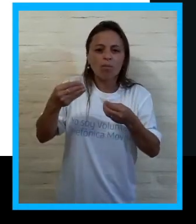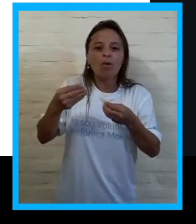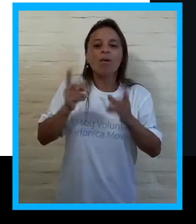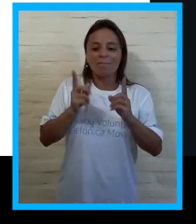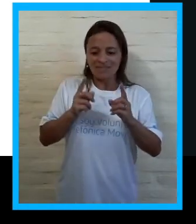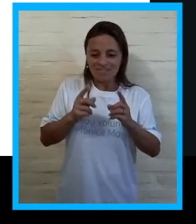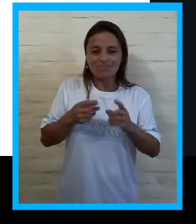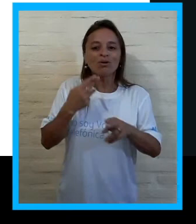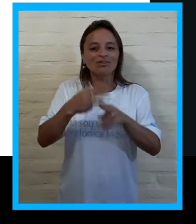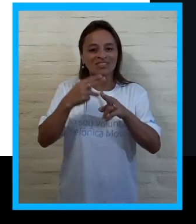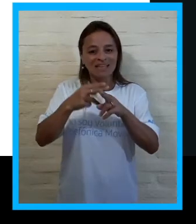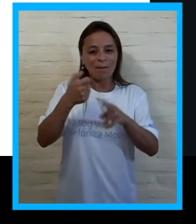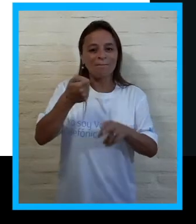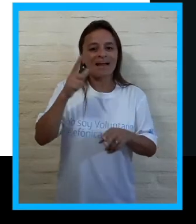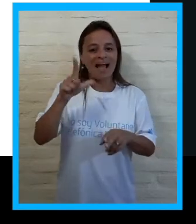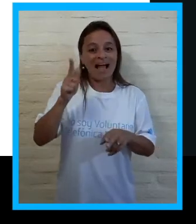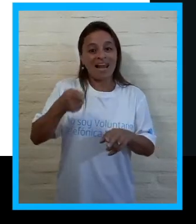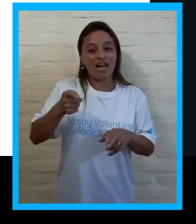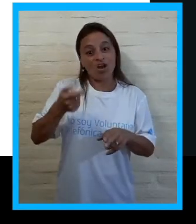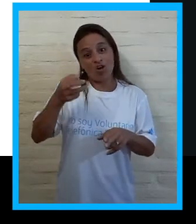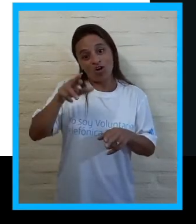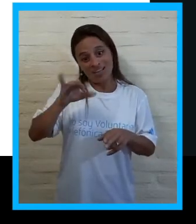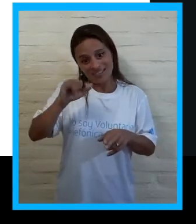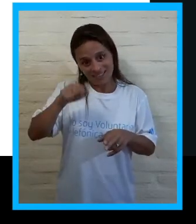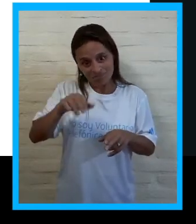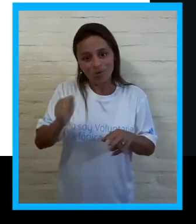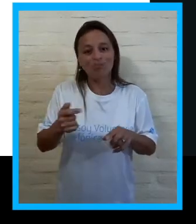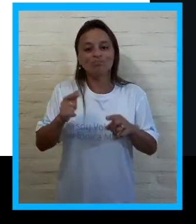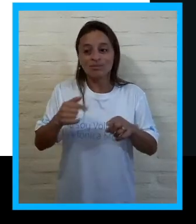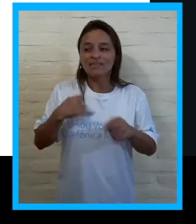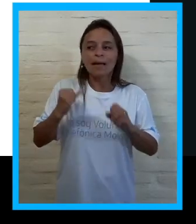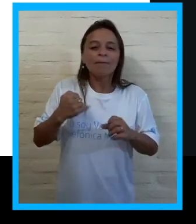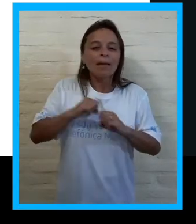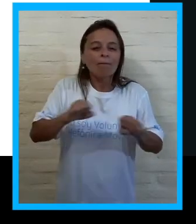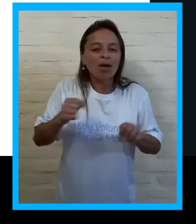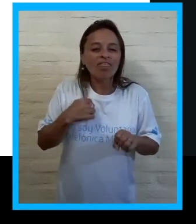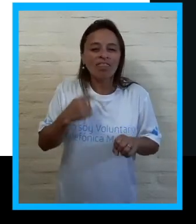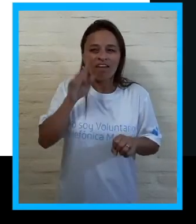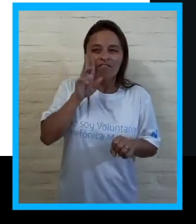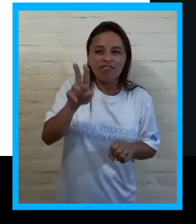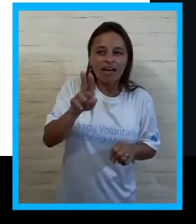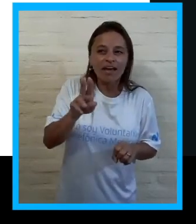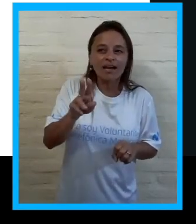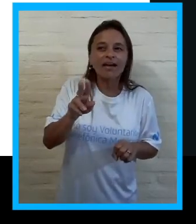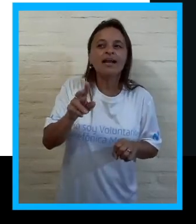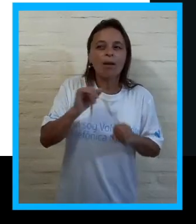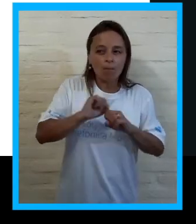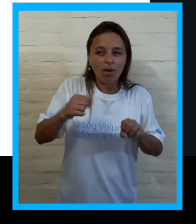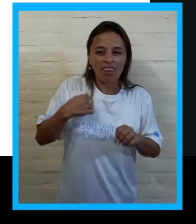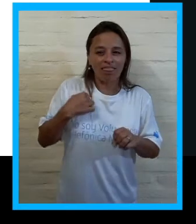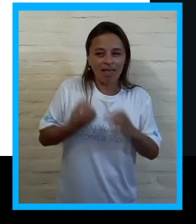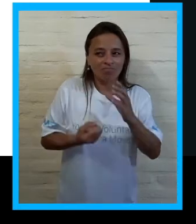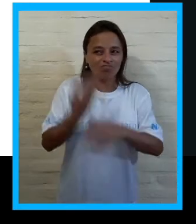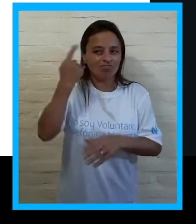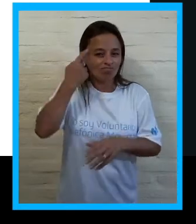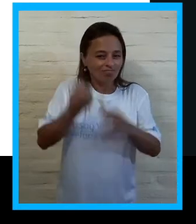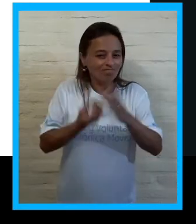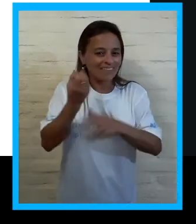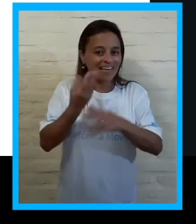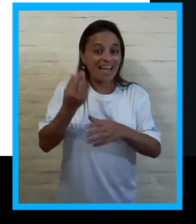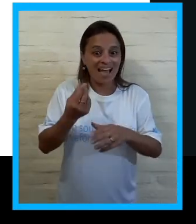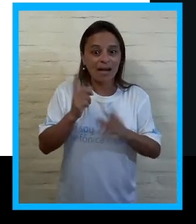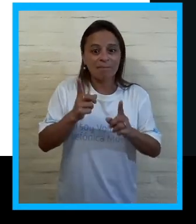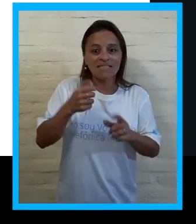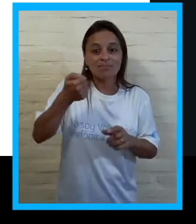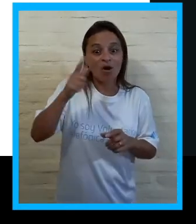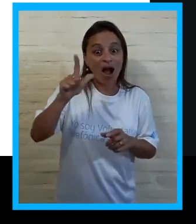algoritmos, nosotros también. Además, nosotros somos capaces de identificar y crear estos algoritmos. El objetivo de esta